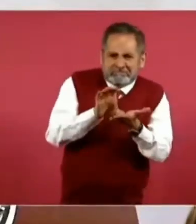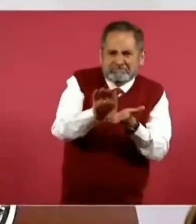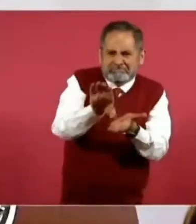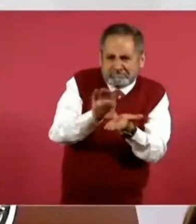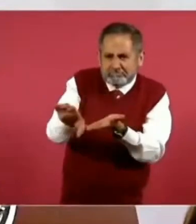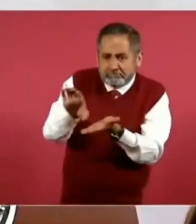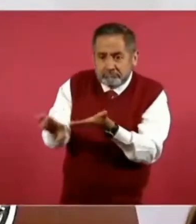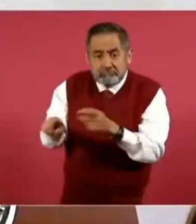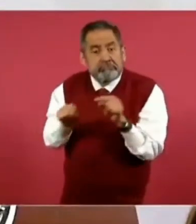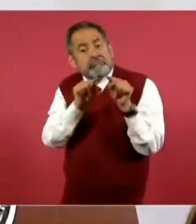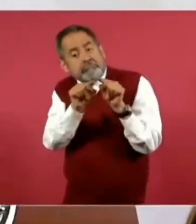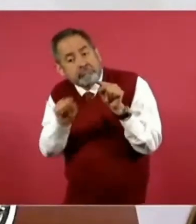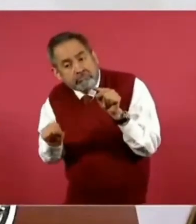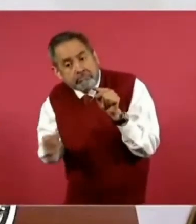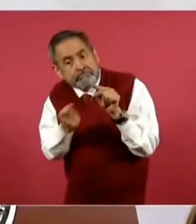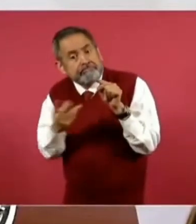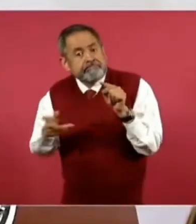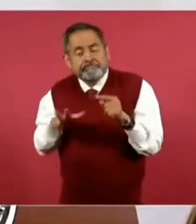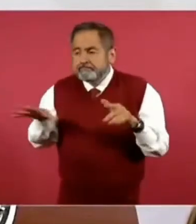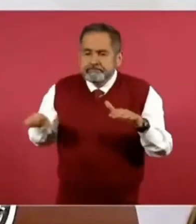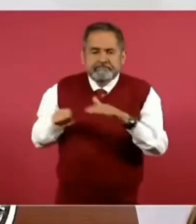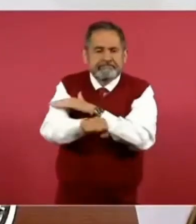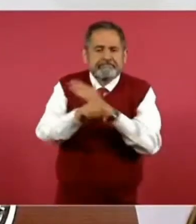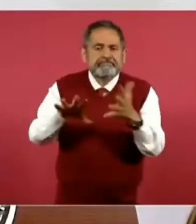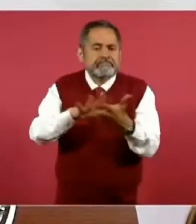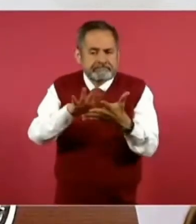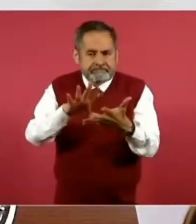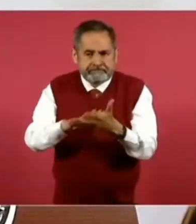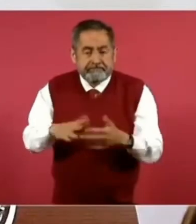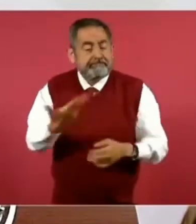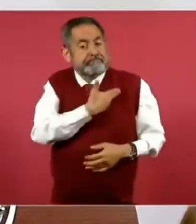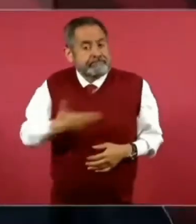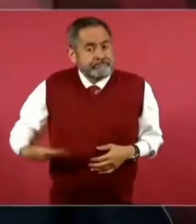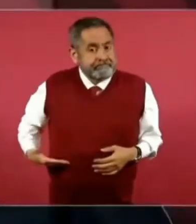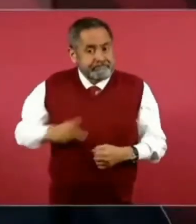la cárcel presidentes de la República,